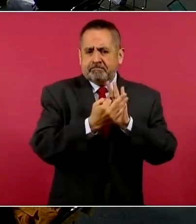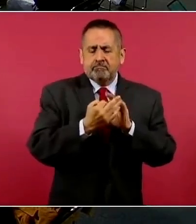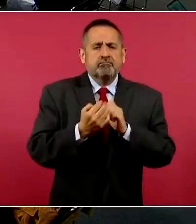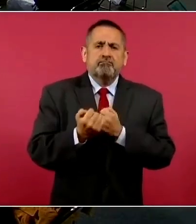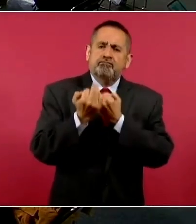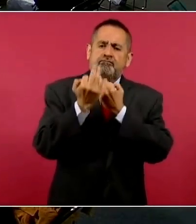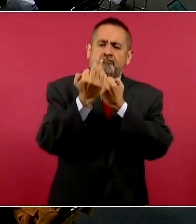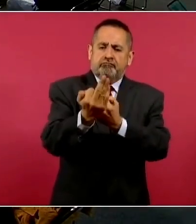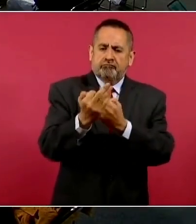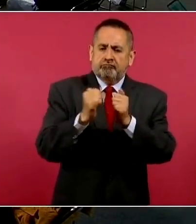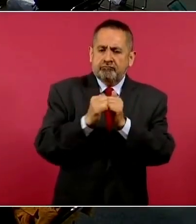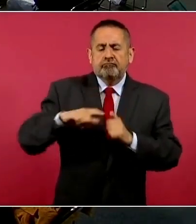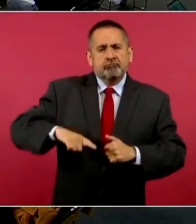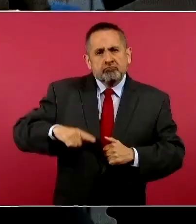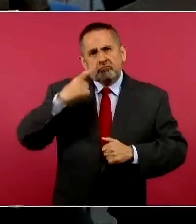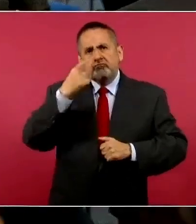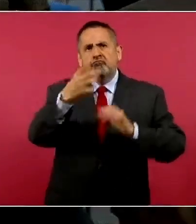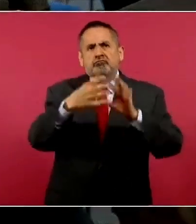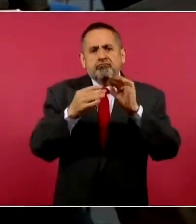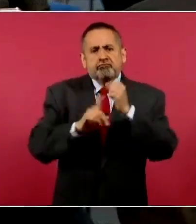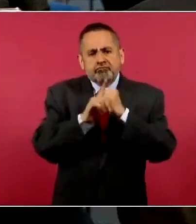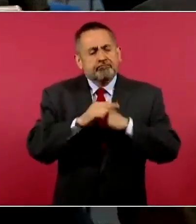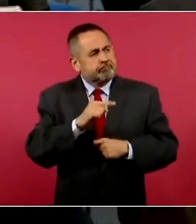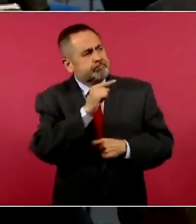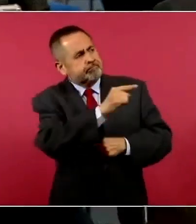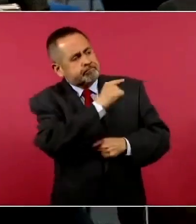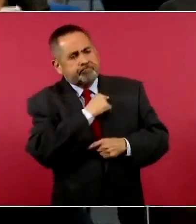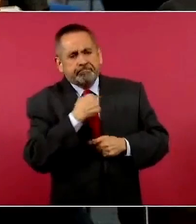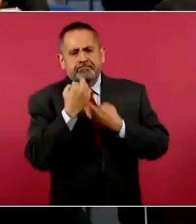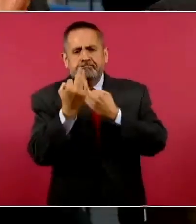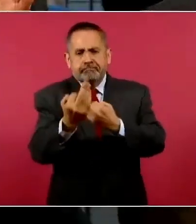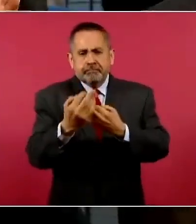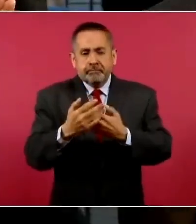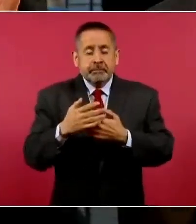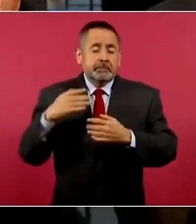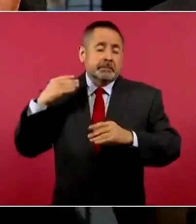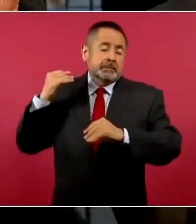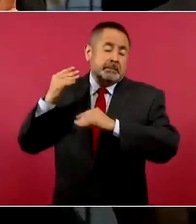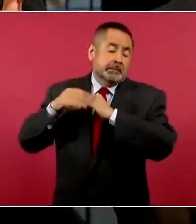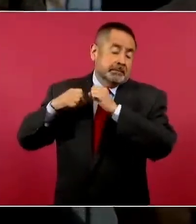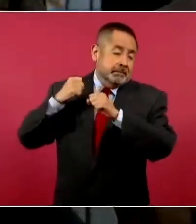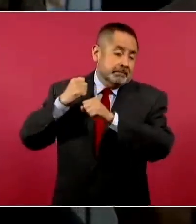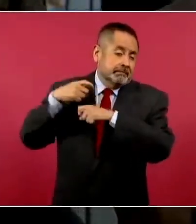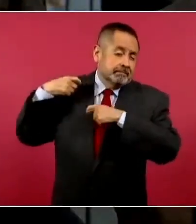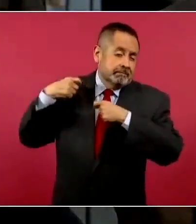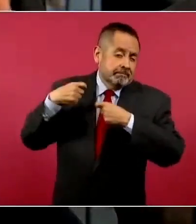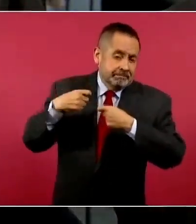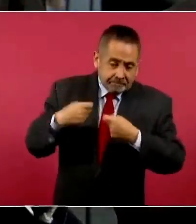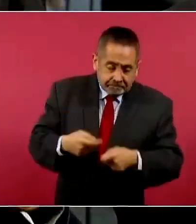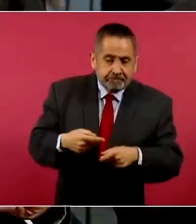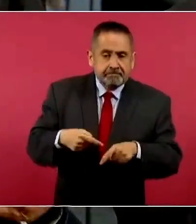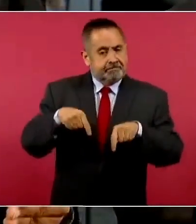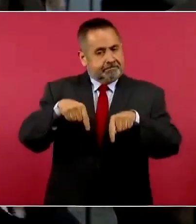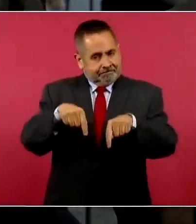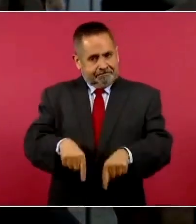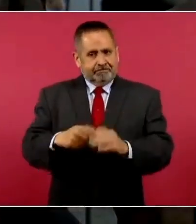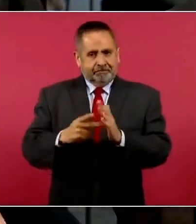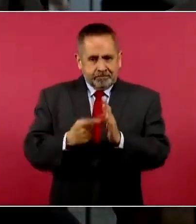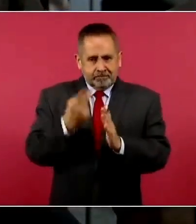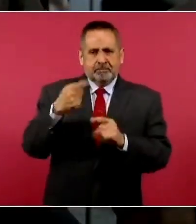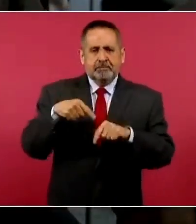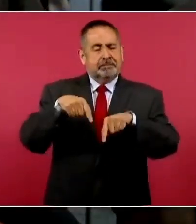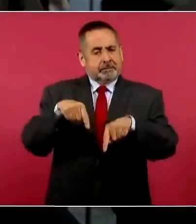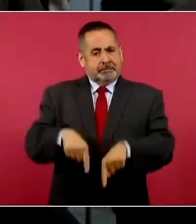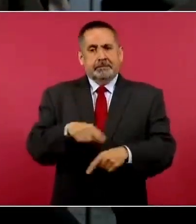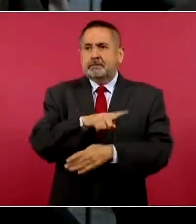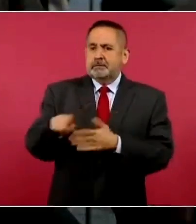los gobernantes que estaban en ese entonces. ¿Quién diría que a través de tantos años volviera a